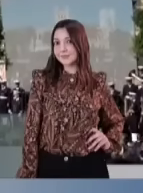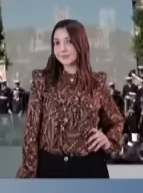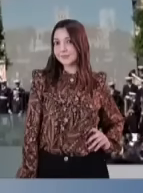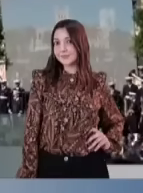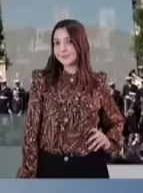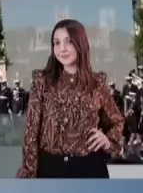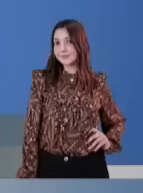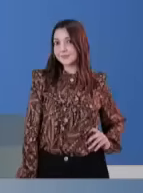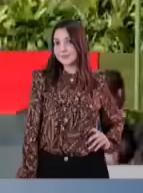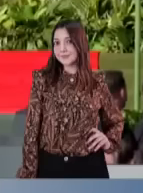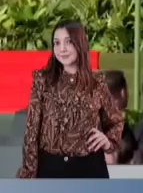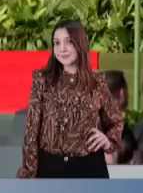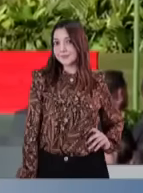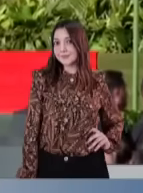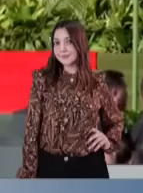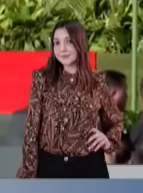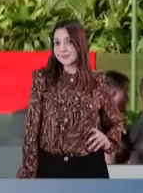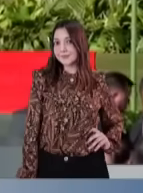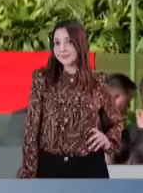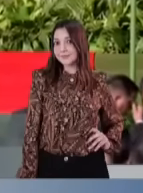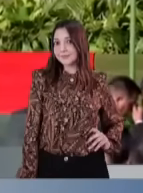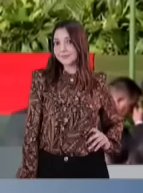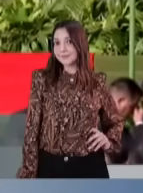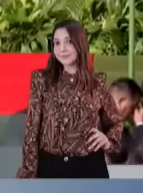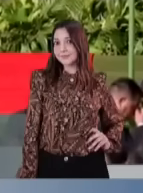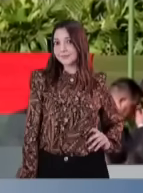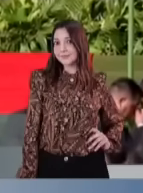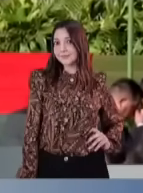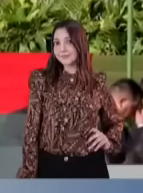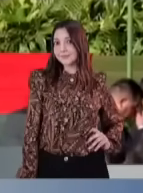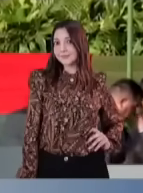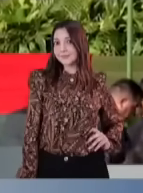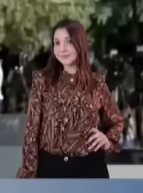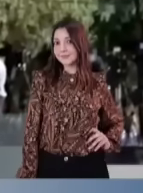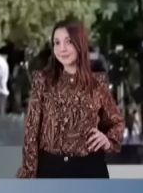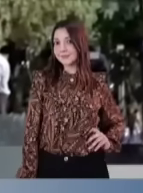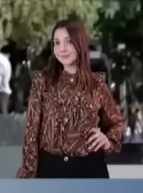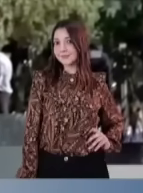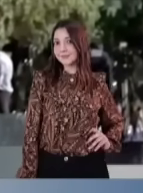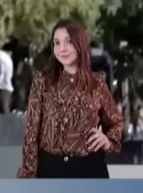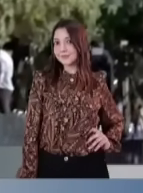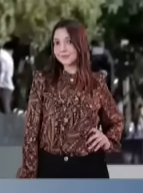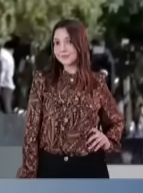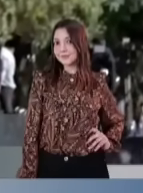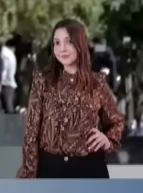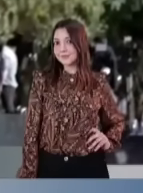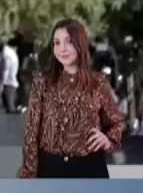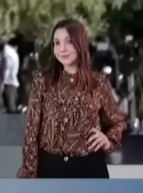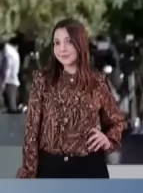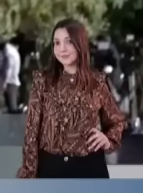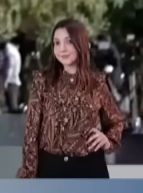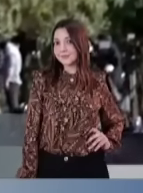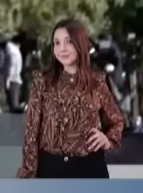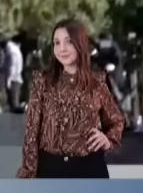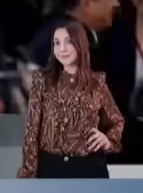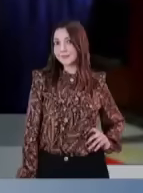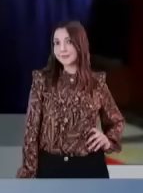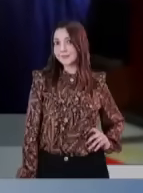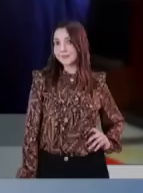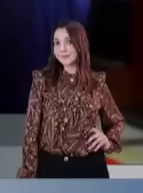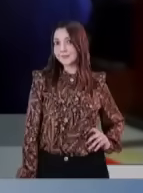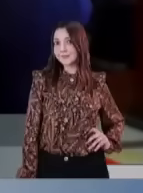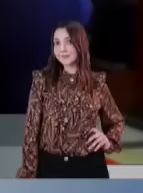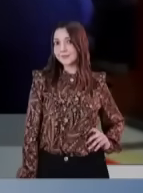Jara, que está de gira junto con Mario Marcel promoviendo la reforma de pensiones y la reforma tributaria en una especie de